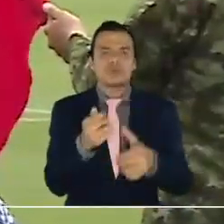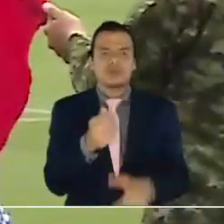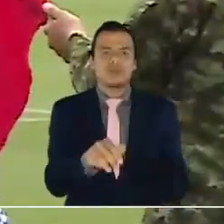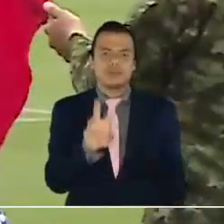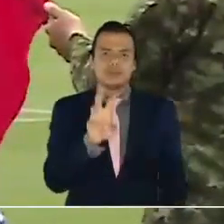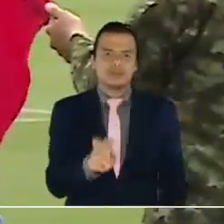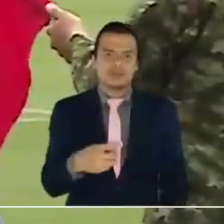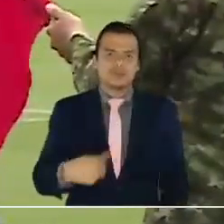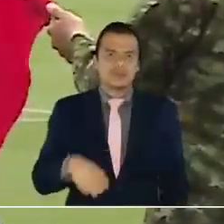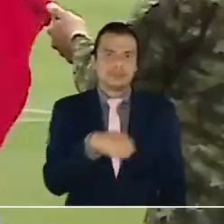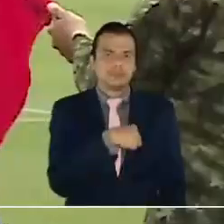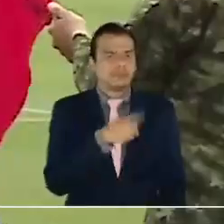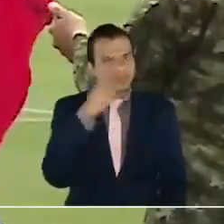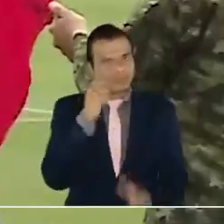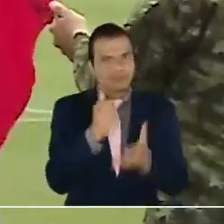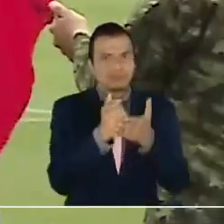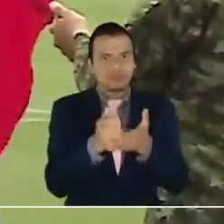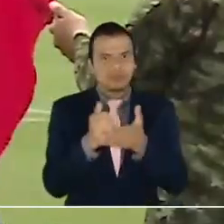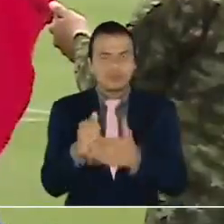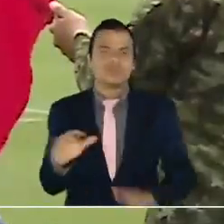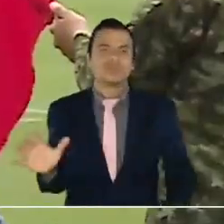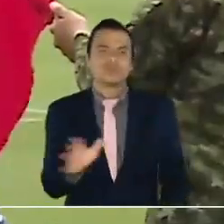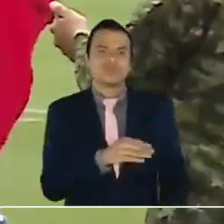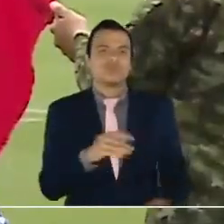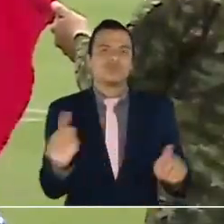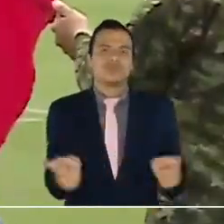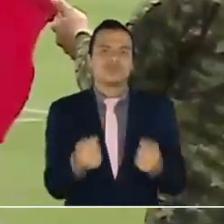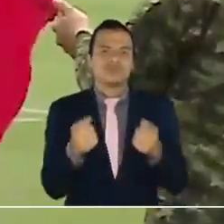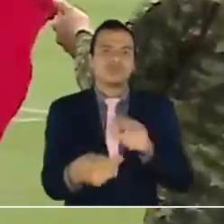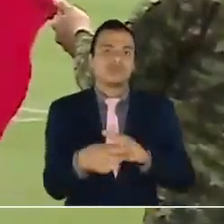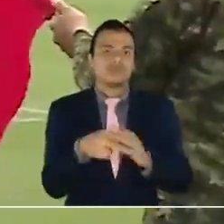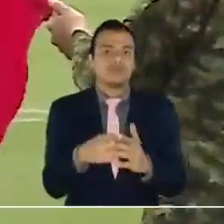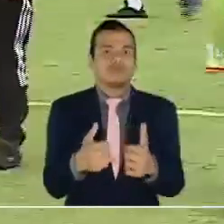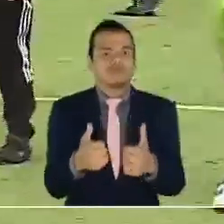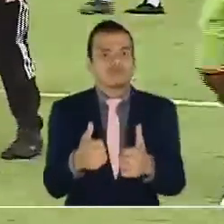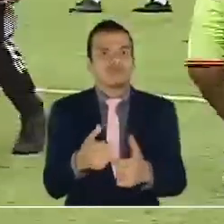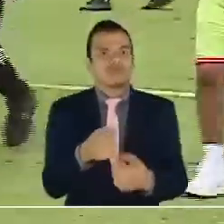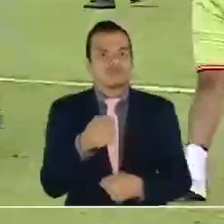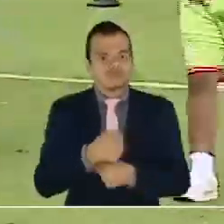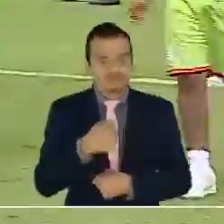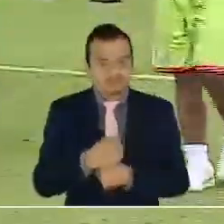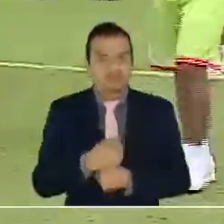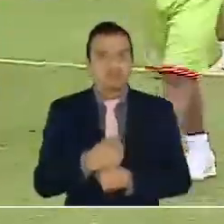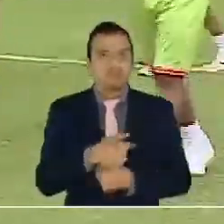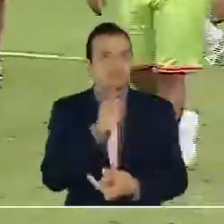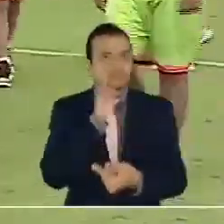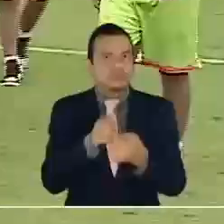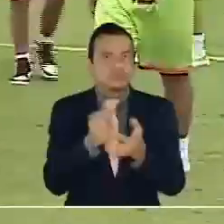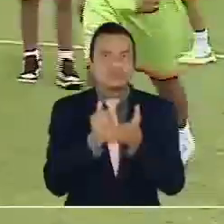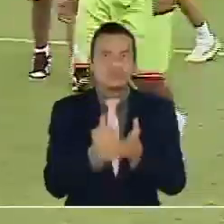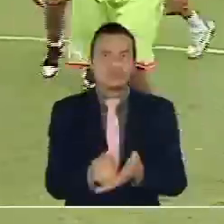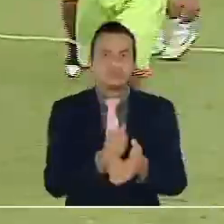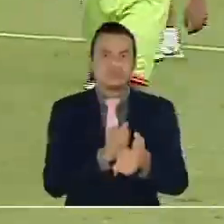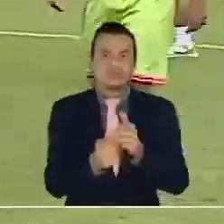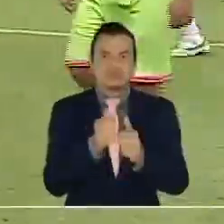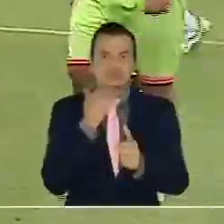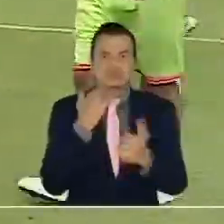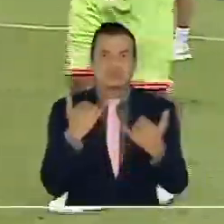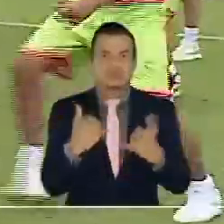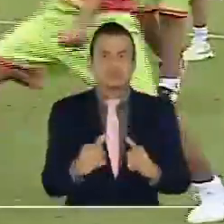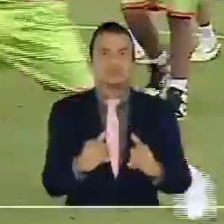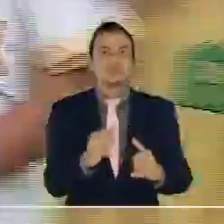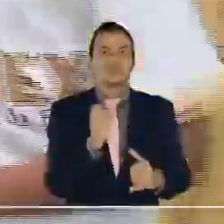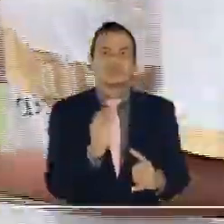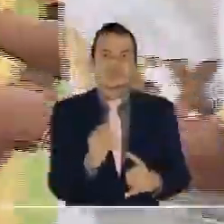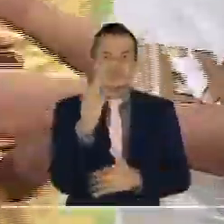vidas y el deporte es la base para que tengamos una juventud sana. En la cancha La Guacharaca del Club Campestre se realizó la